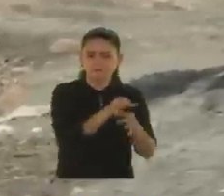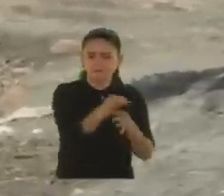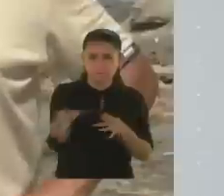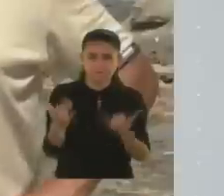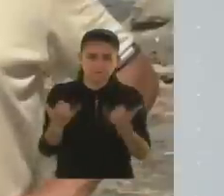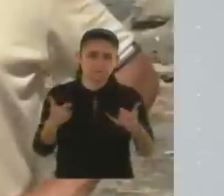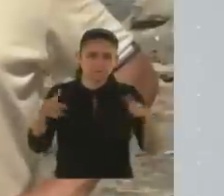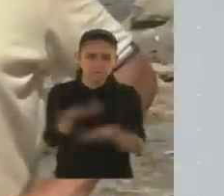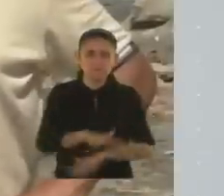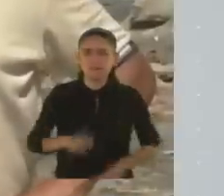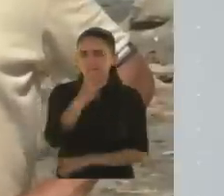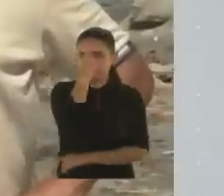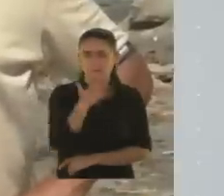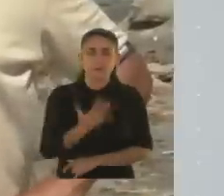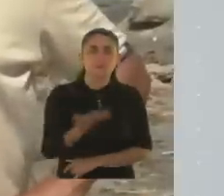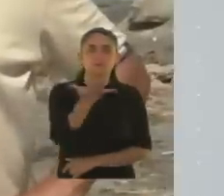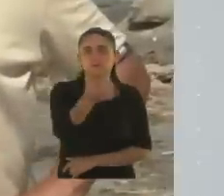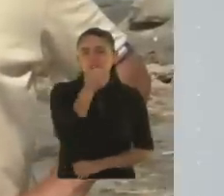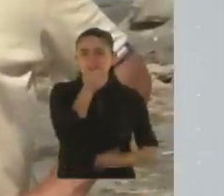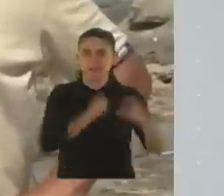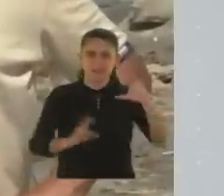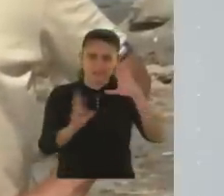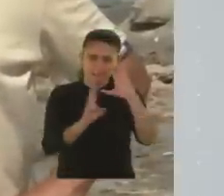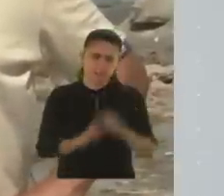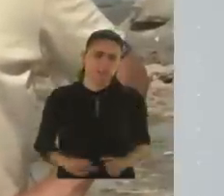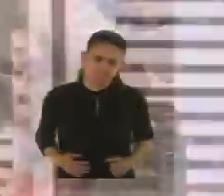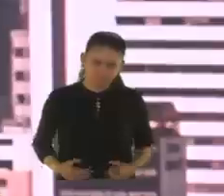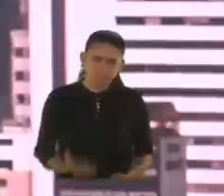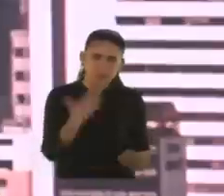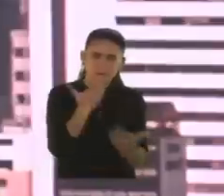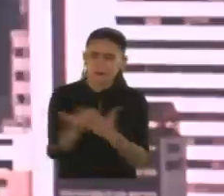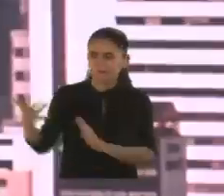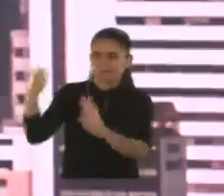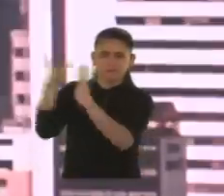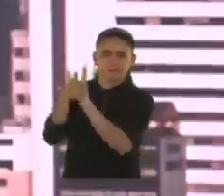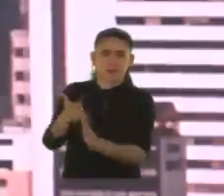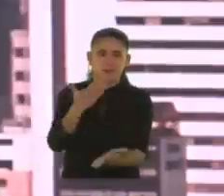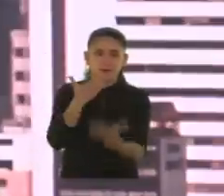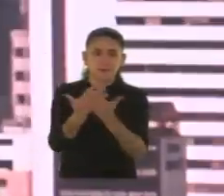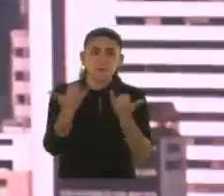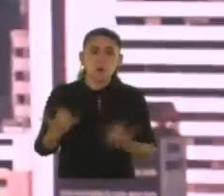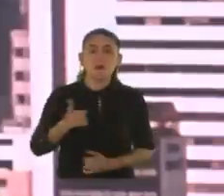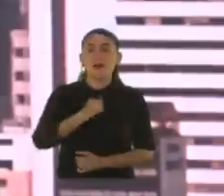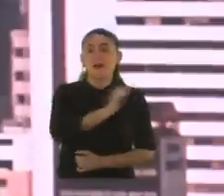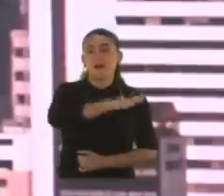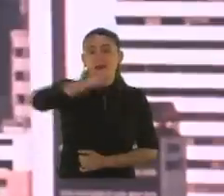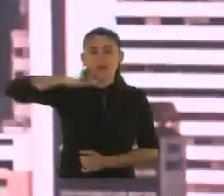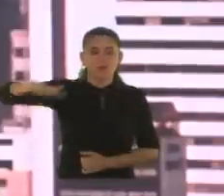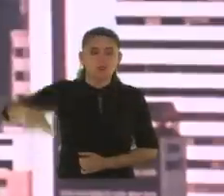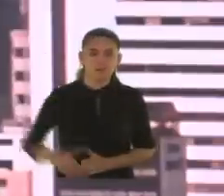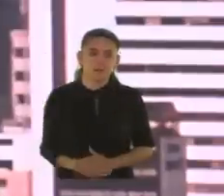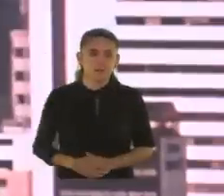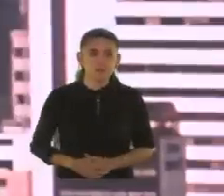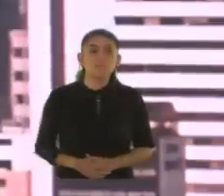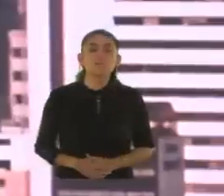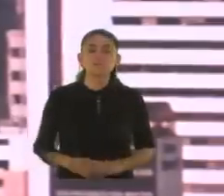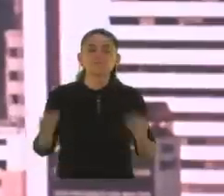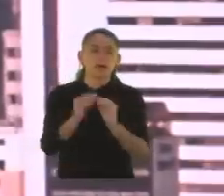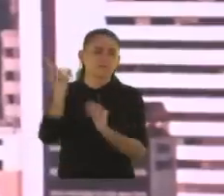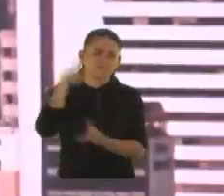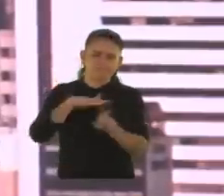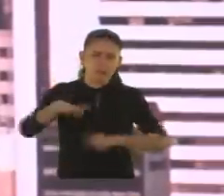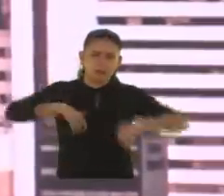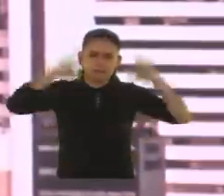Santa Marta, Luis Fernando Iborán, Noticias RCN. Luis, gracias por esta información. Ahora nos vamos para Antioquia porque sigue siendo golpeada por las fuertes